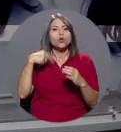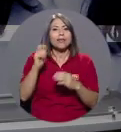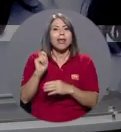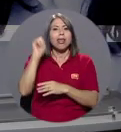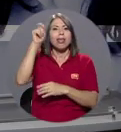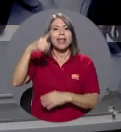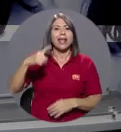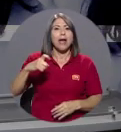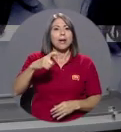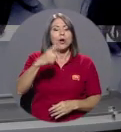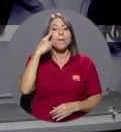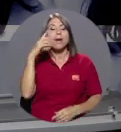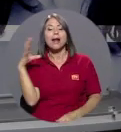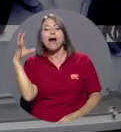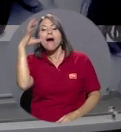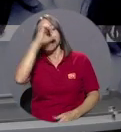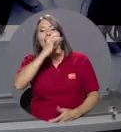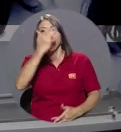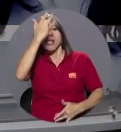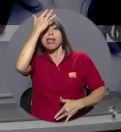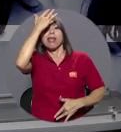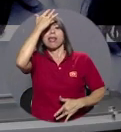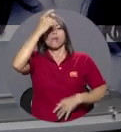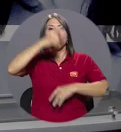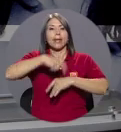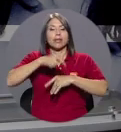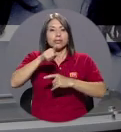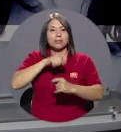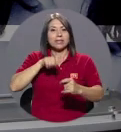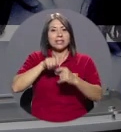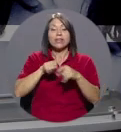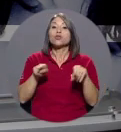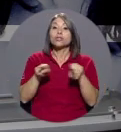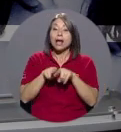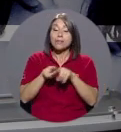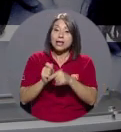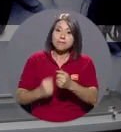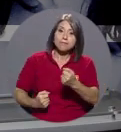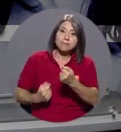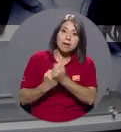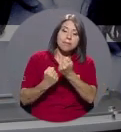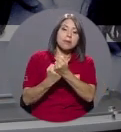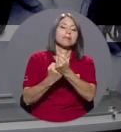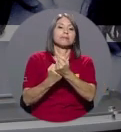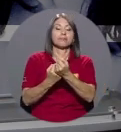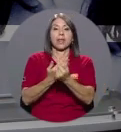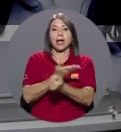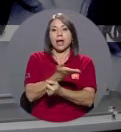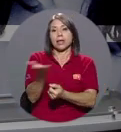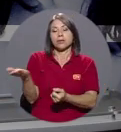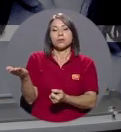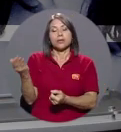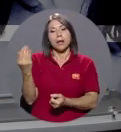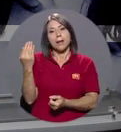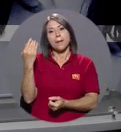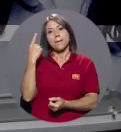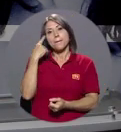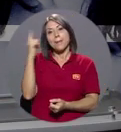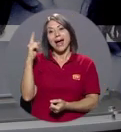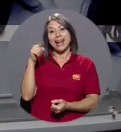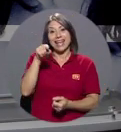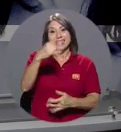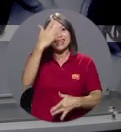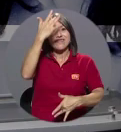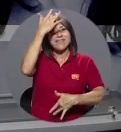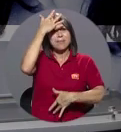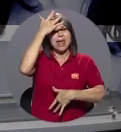para poder diagnosticar enfermedades en momentos específicos que se les dé, ¿verdad? También se les da apoyo y aporte para